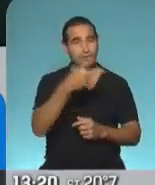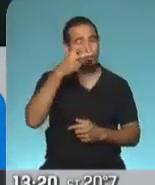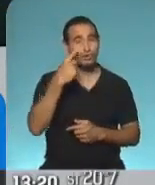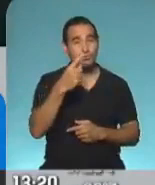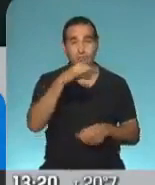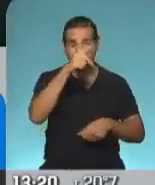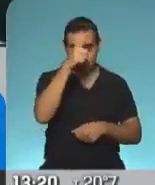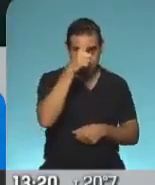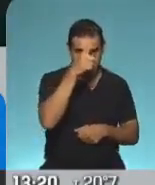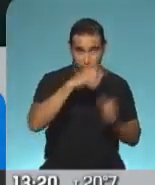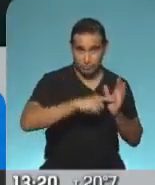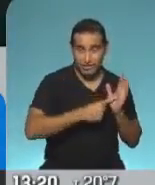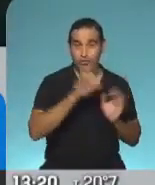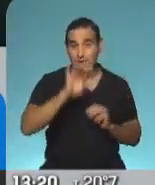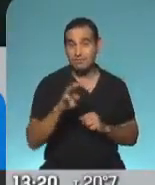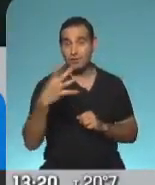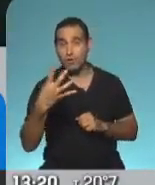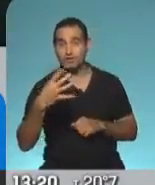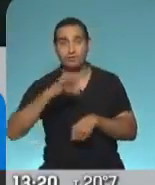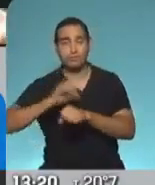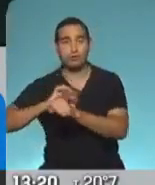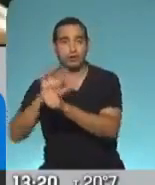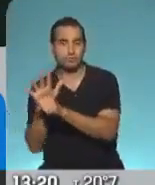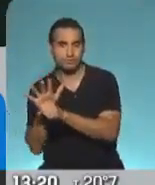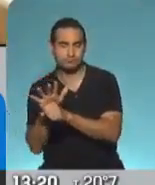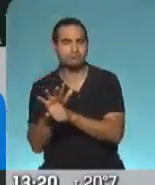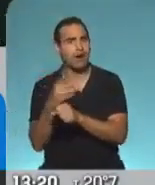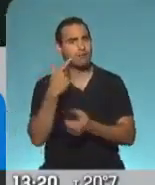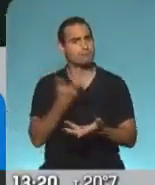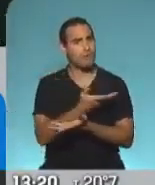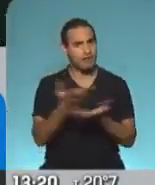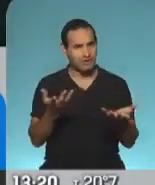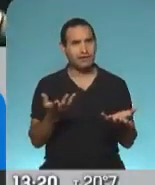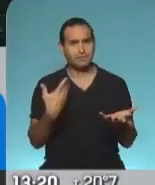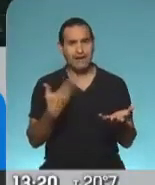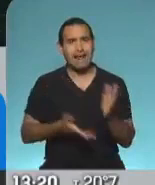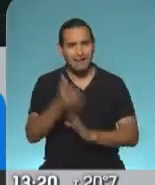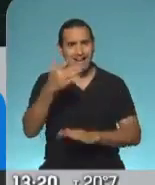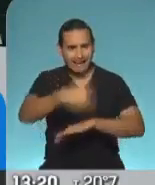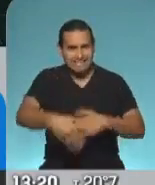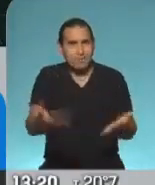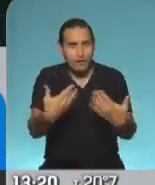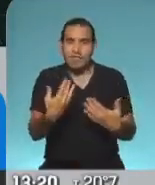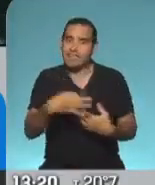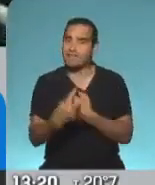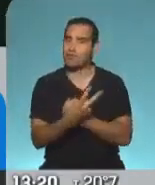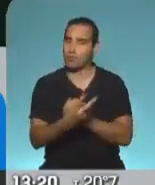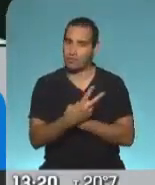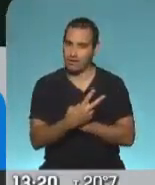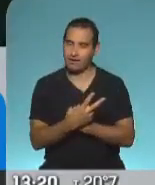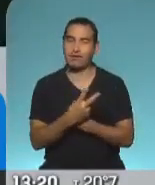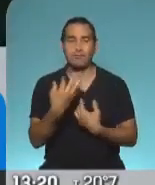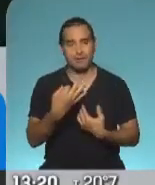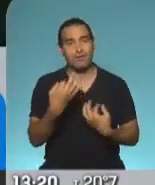que tiene la ciudad de Buenos Aires, 4 solamente han tenido COVID-19. Lo cual quiere decir que se puede salir a la calle si uno toma las medidas que tiene que tomar y si está